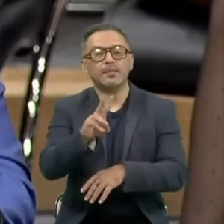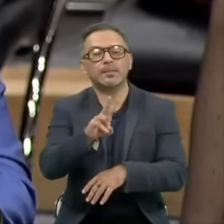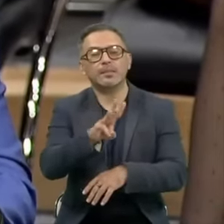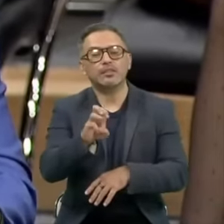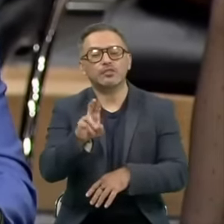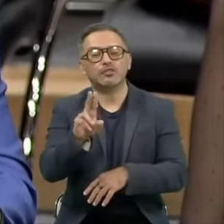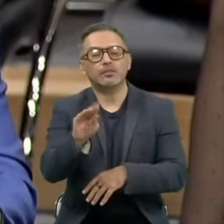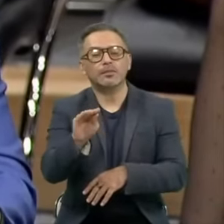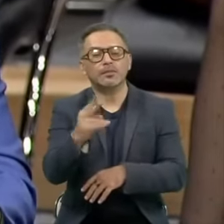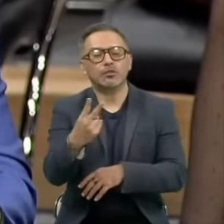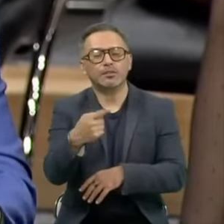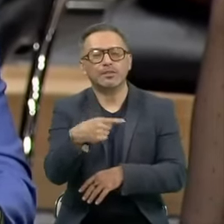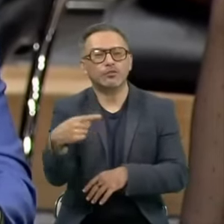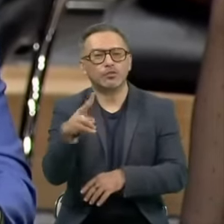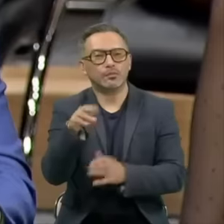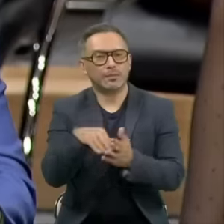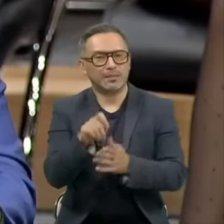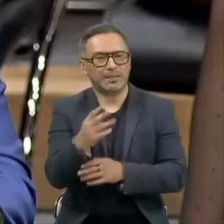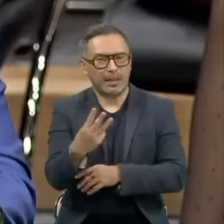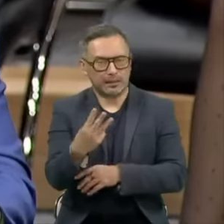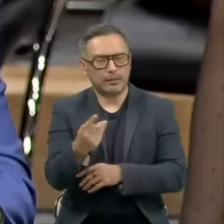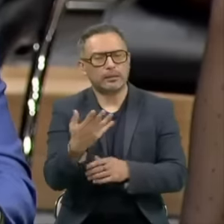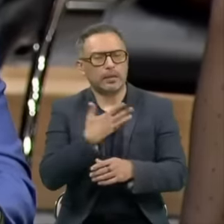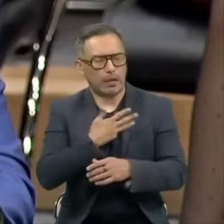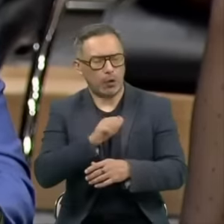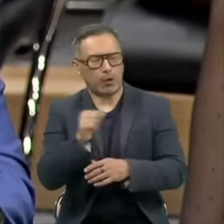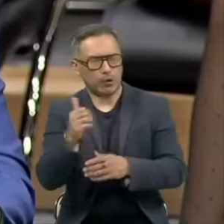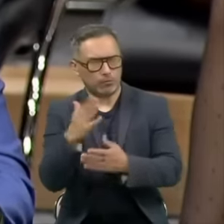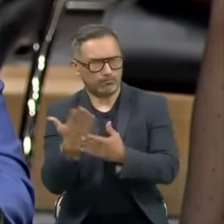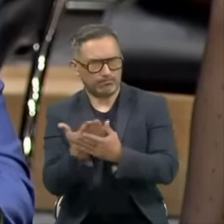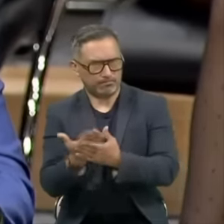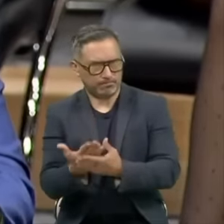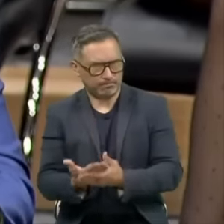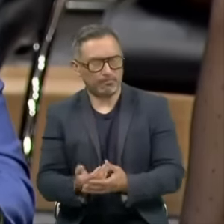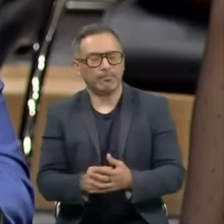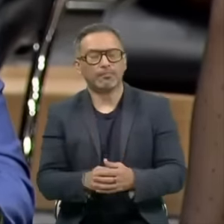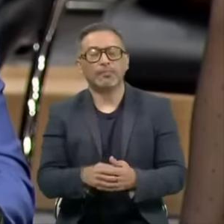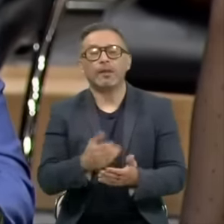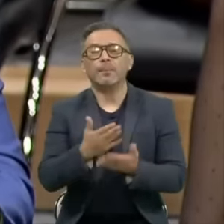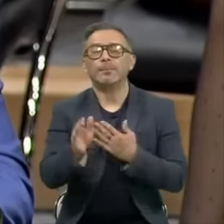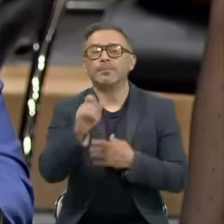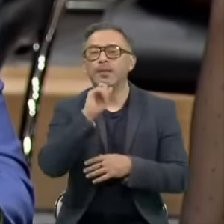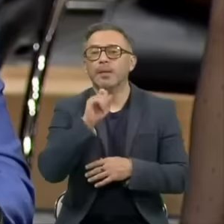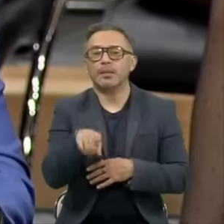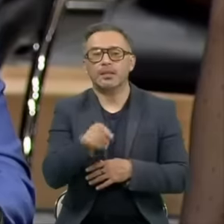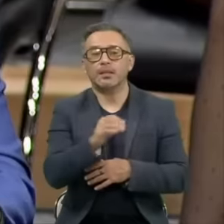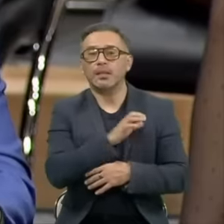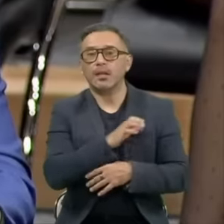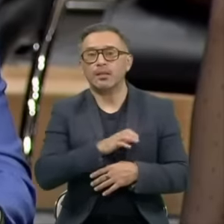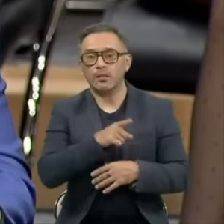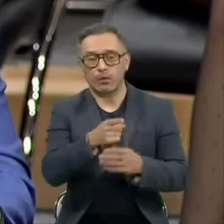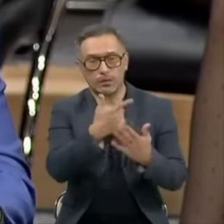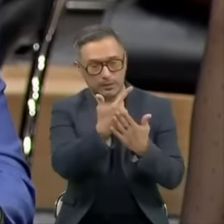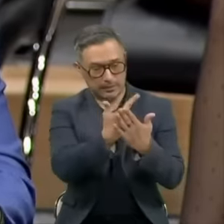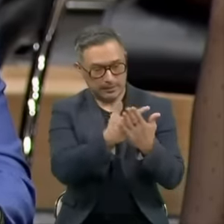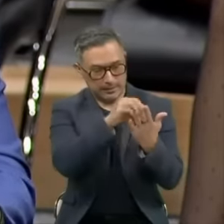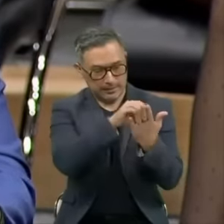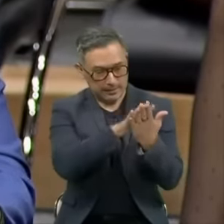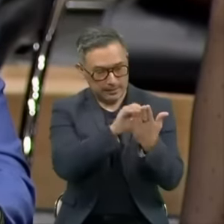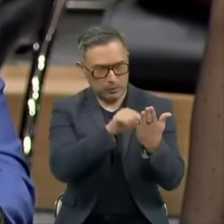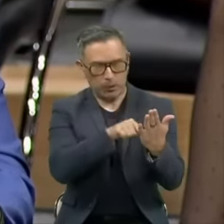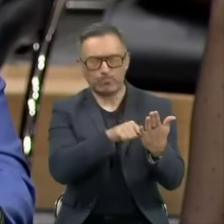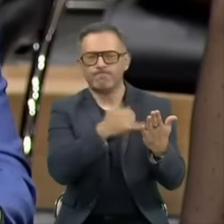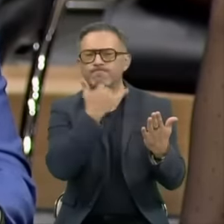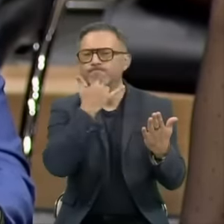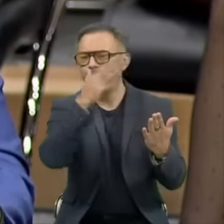392/2023 y sus respectivos acumulados. Y también se impugnó el registro de candidaturas. En ambos casos, si